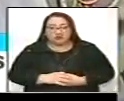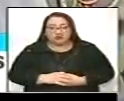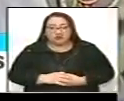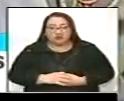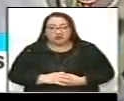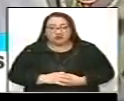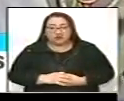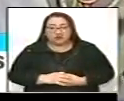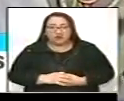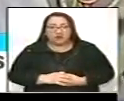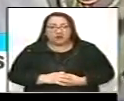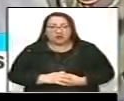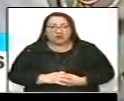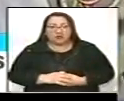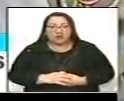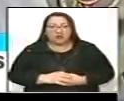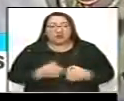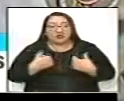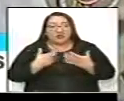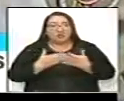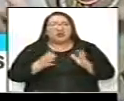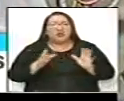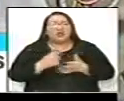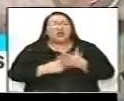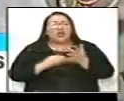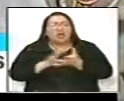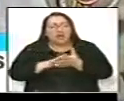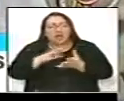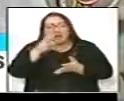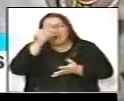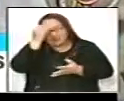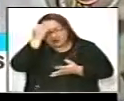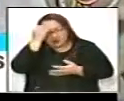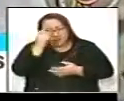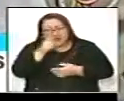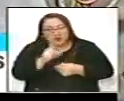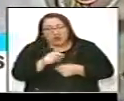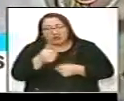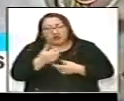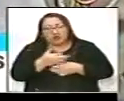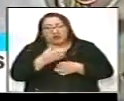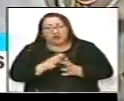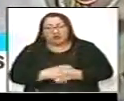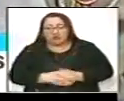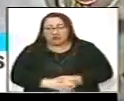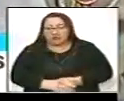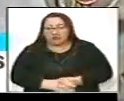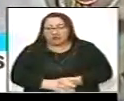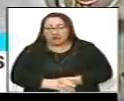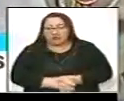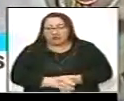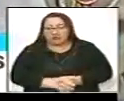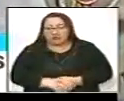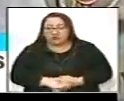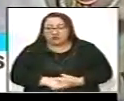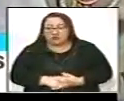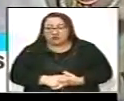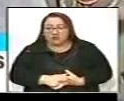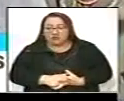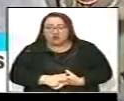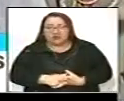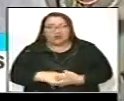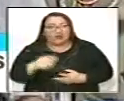abrir a qué aprendo del otro, qué incorporo de otras formas de pensar el país, de